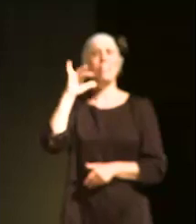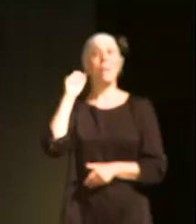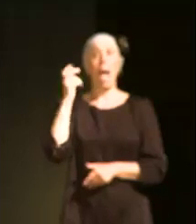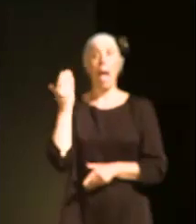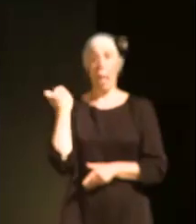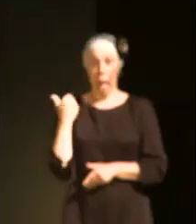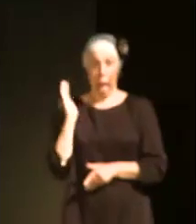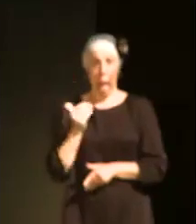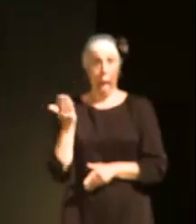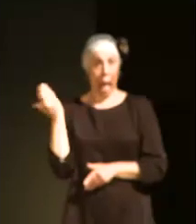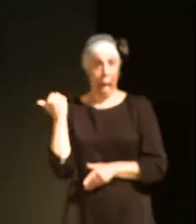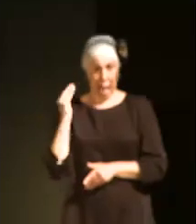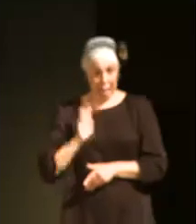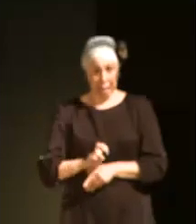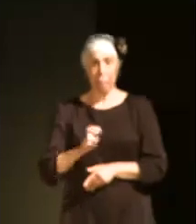venir